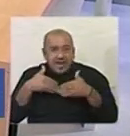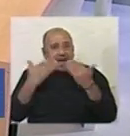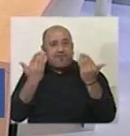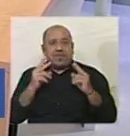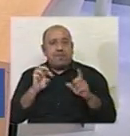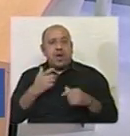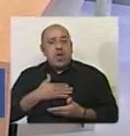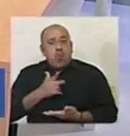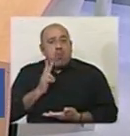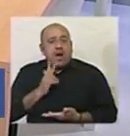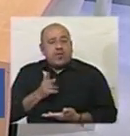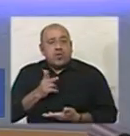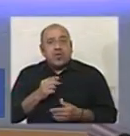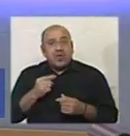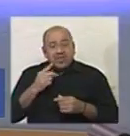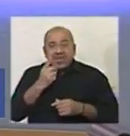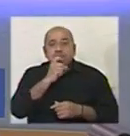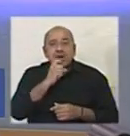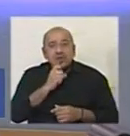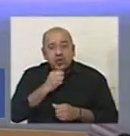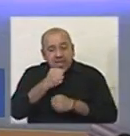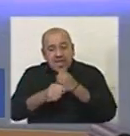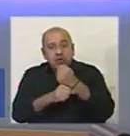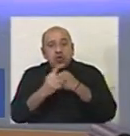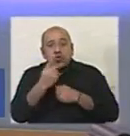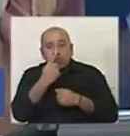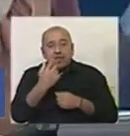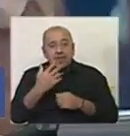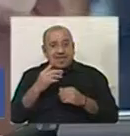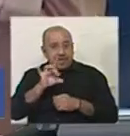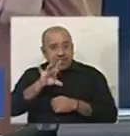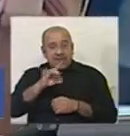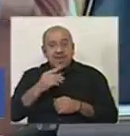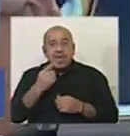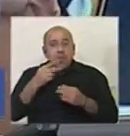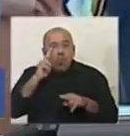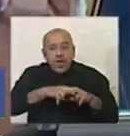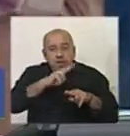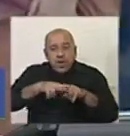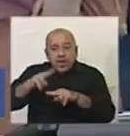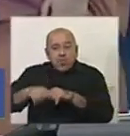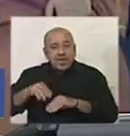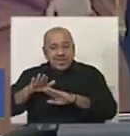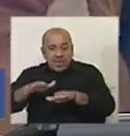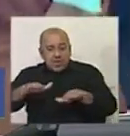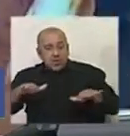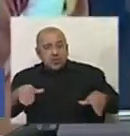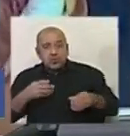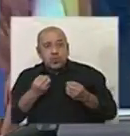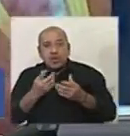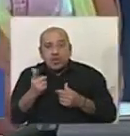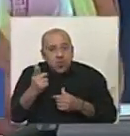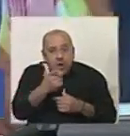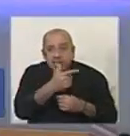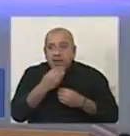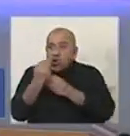2018 desde marzo del 2015, lo llevo contabilizado. Mueren más cifras, de 85.000 niños menores de 5 años por hambruna grave en Yemen. Hambruna